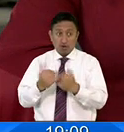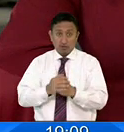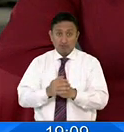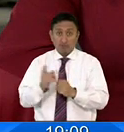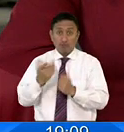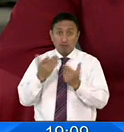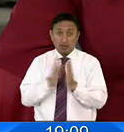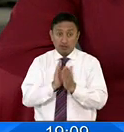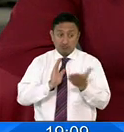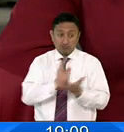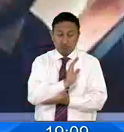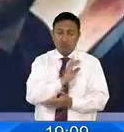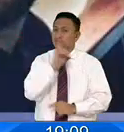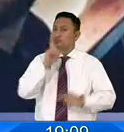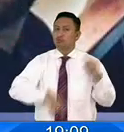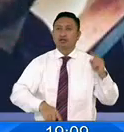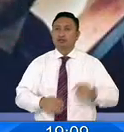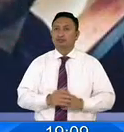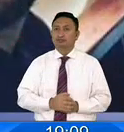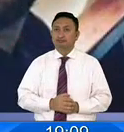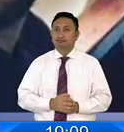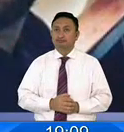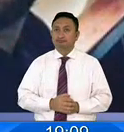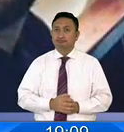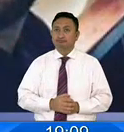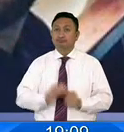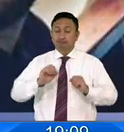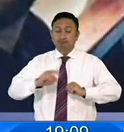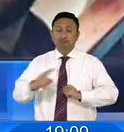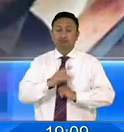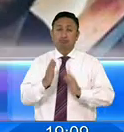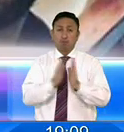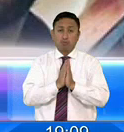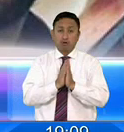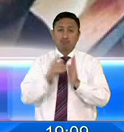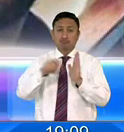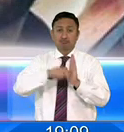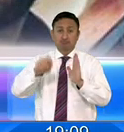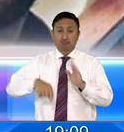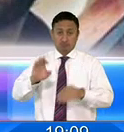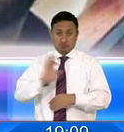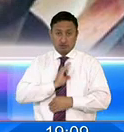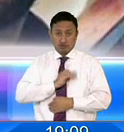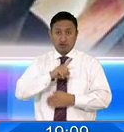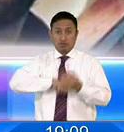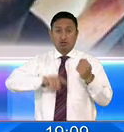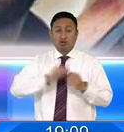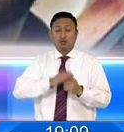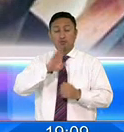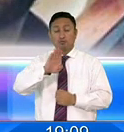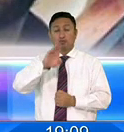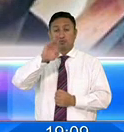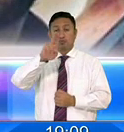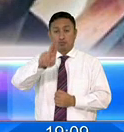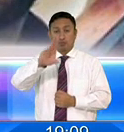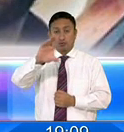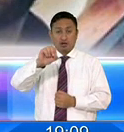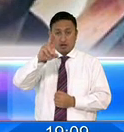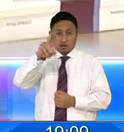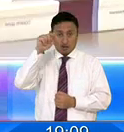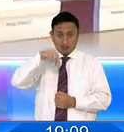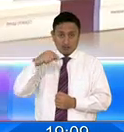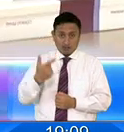rechazar el pedido. La figura jurídica solicitada por la defensa técnica de los hermanos Dalo y Michelle Bucarán es la